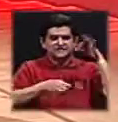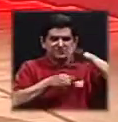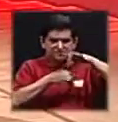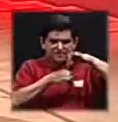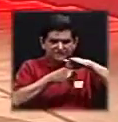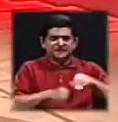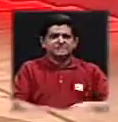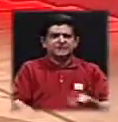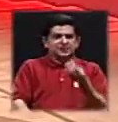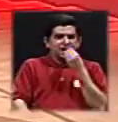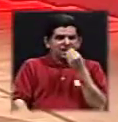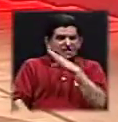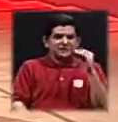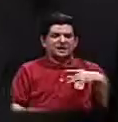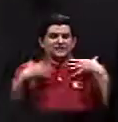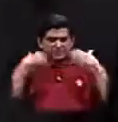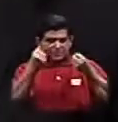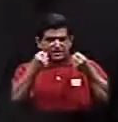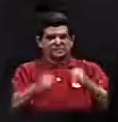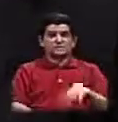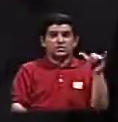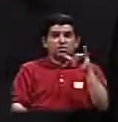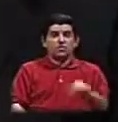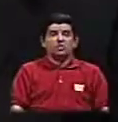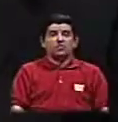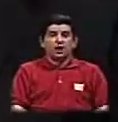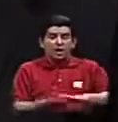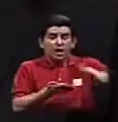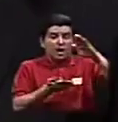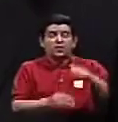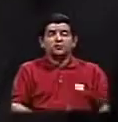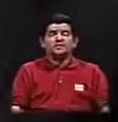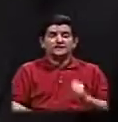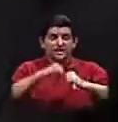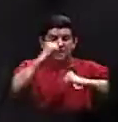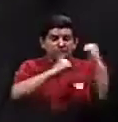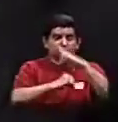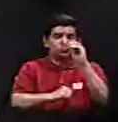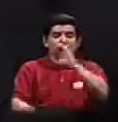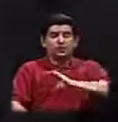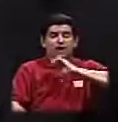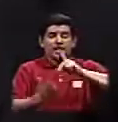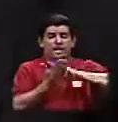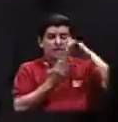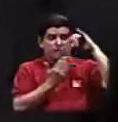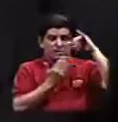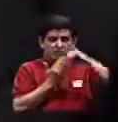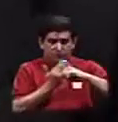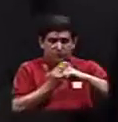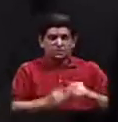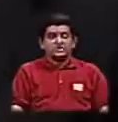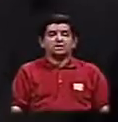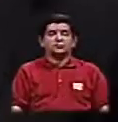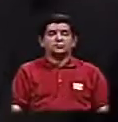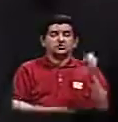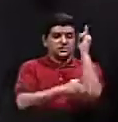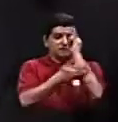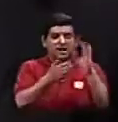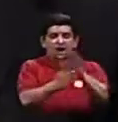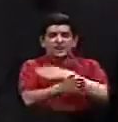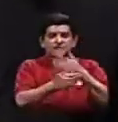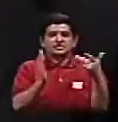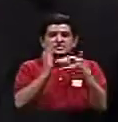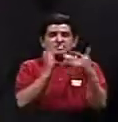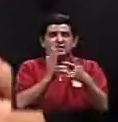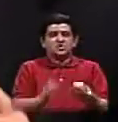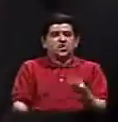ciencias de la salud, y también propone incrementar la infraestructura y mejorar la calidad de los programas de artes musicales, tecnología alimentaria